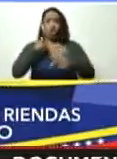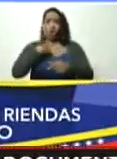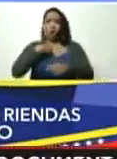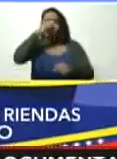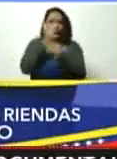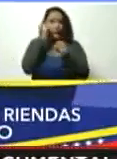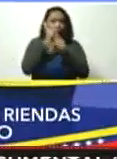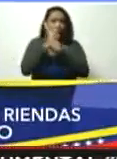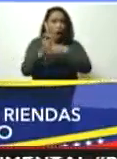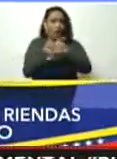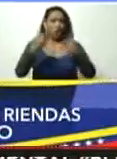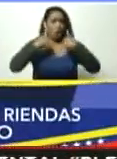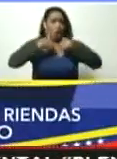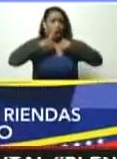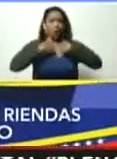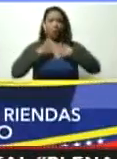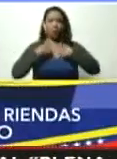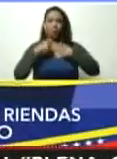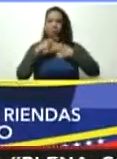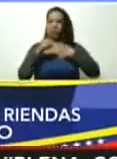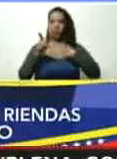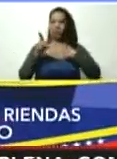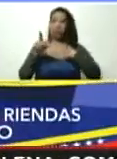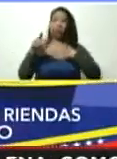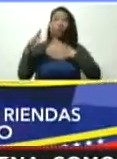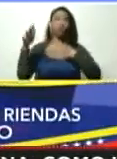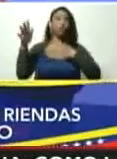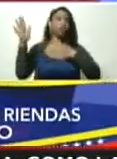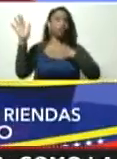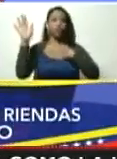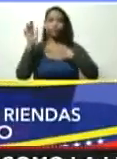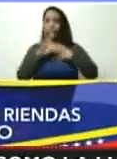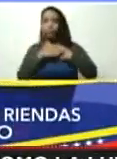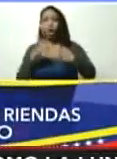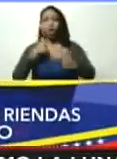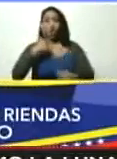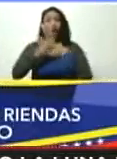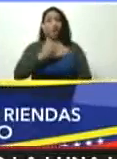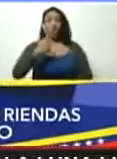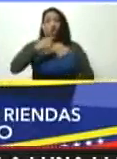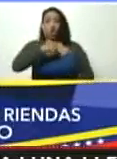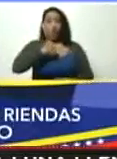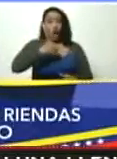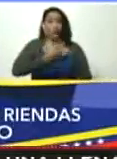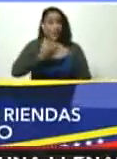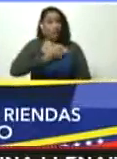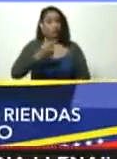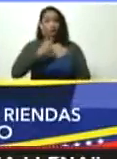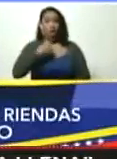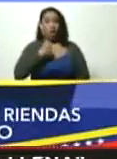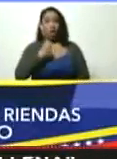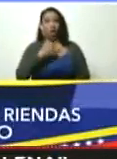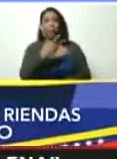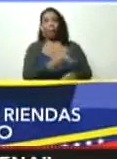serlo. ¡Ay, huele mal! Yo quiero ser alcalde y me mato por serlo. ¡Ay, huele